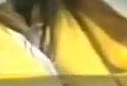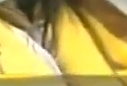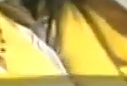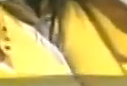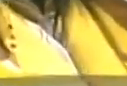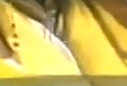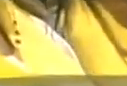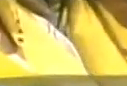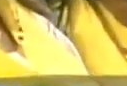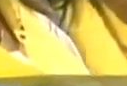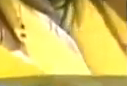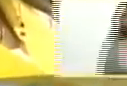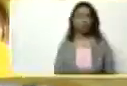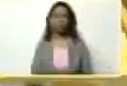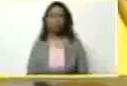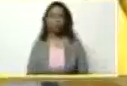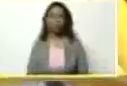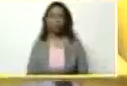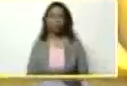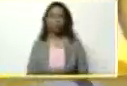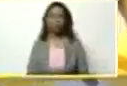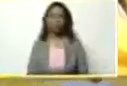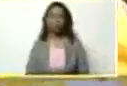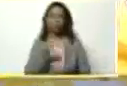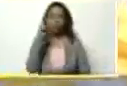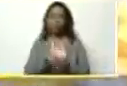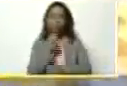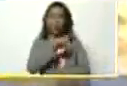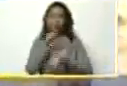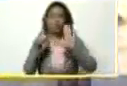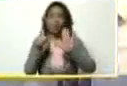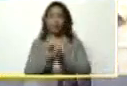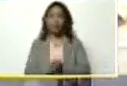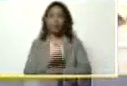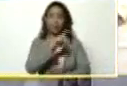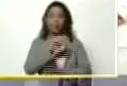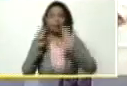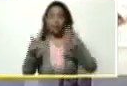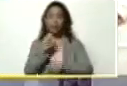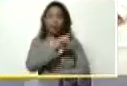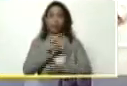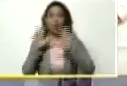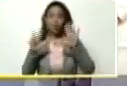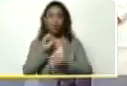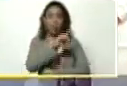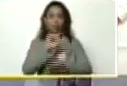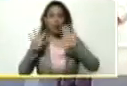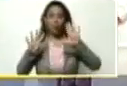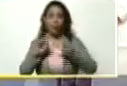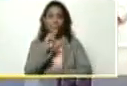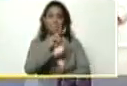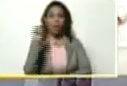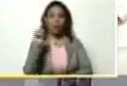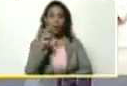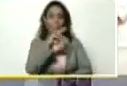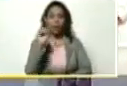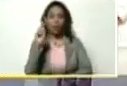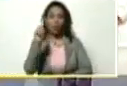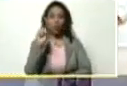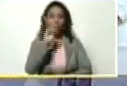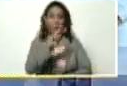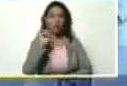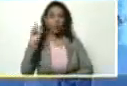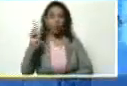estos duros años, 2016, 17, 18, 19, 20, 21 y